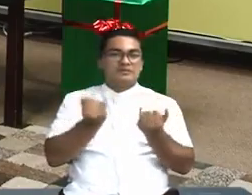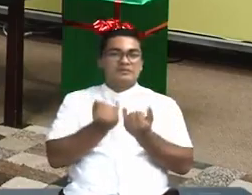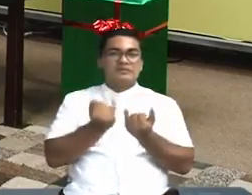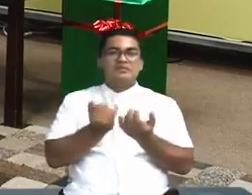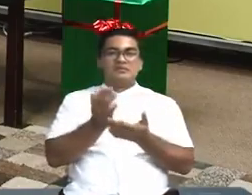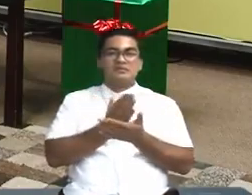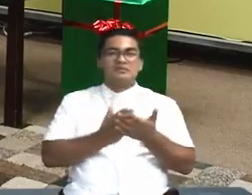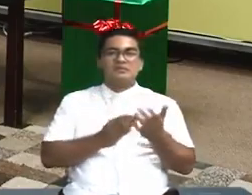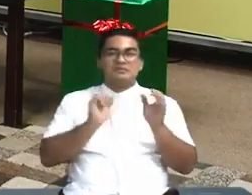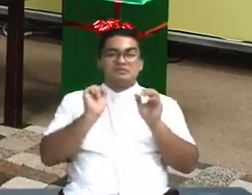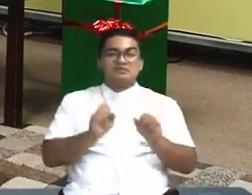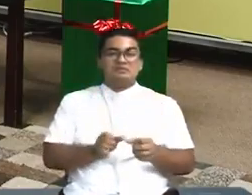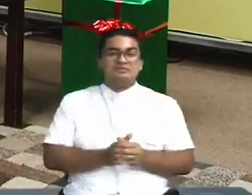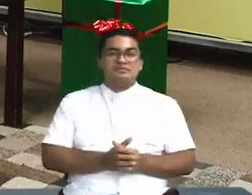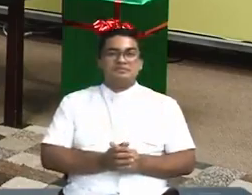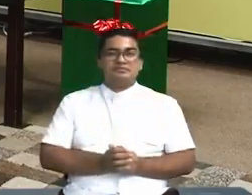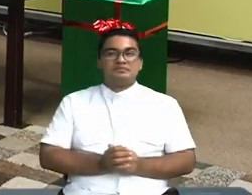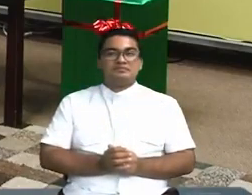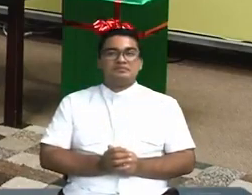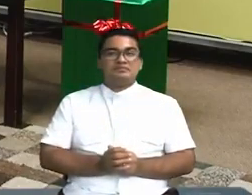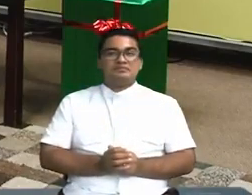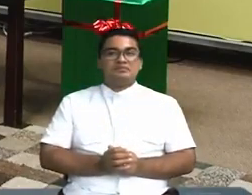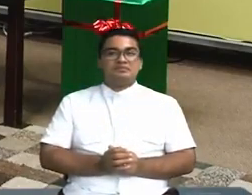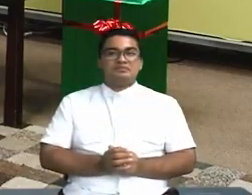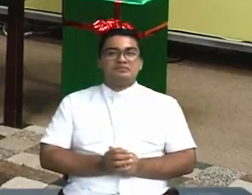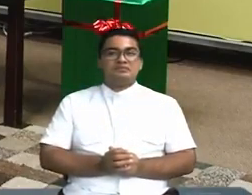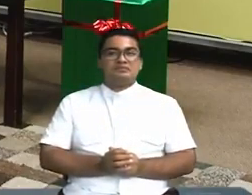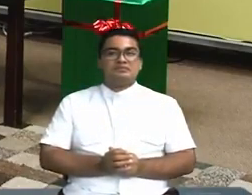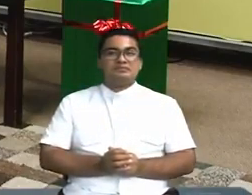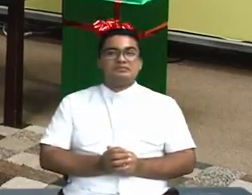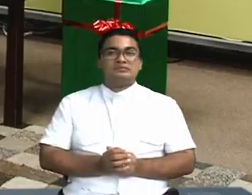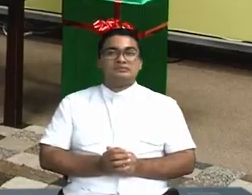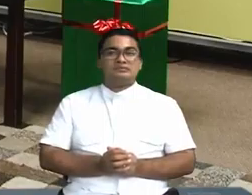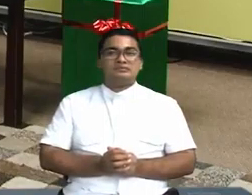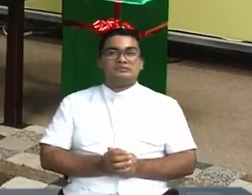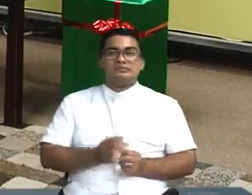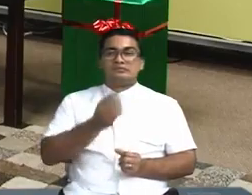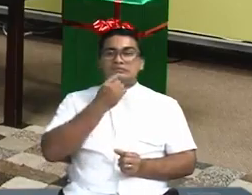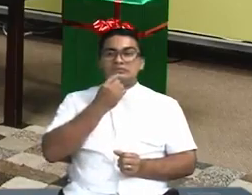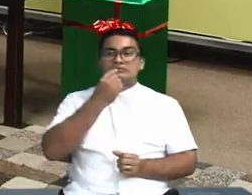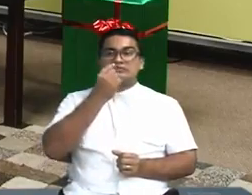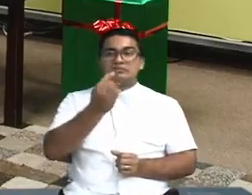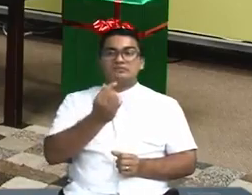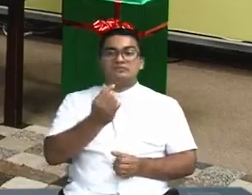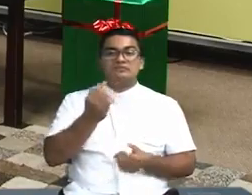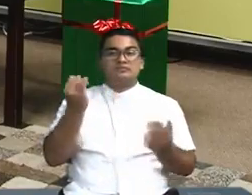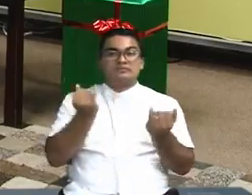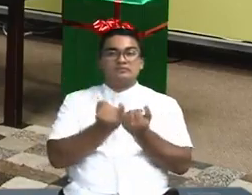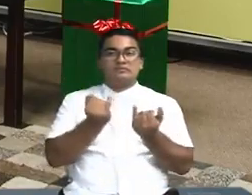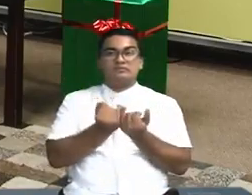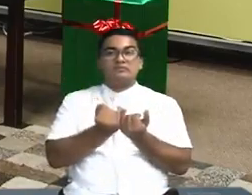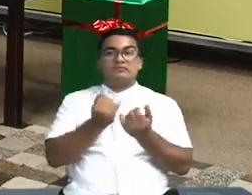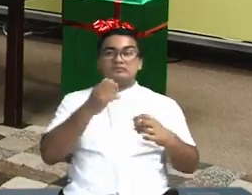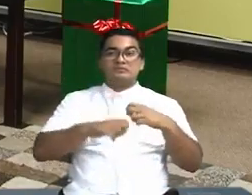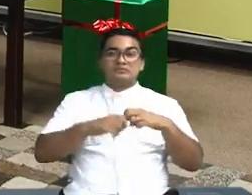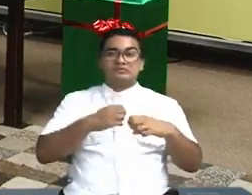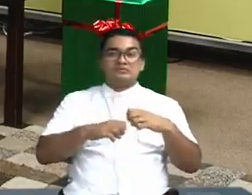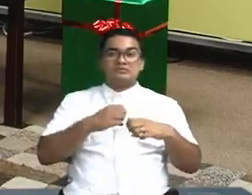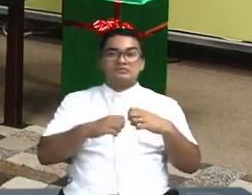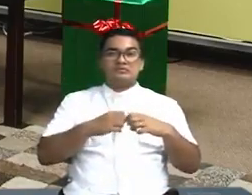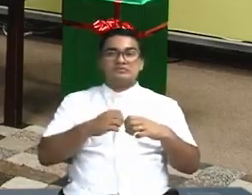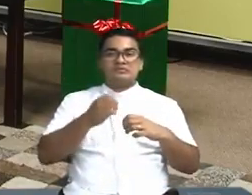que se presenten en la boca? Sí. Bueno, partiendo de que el origen de la infección es,